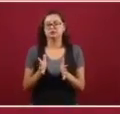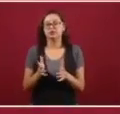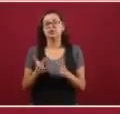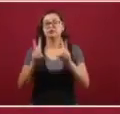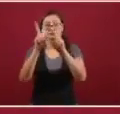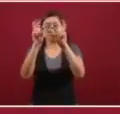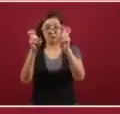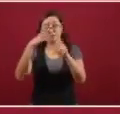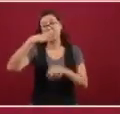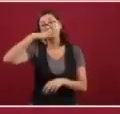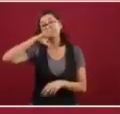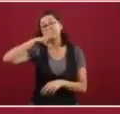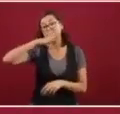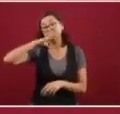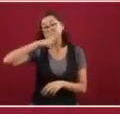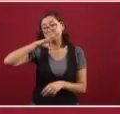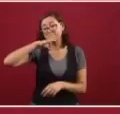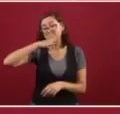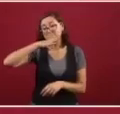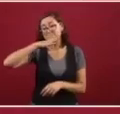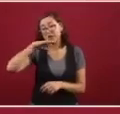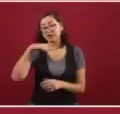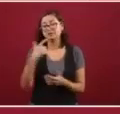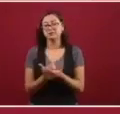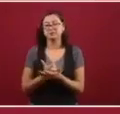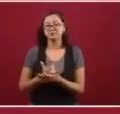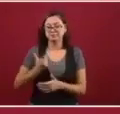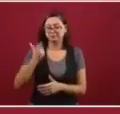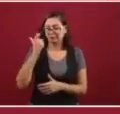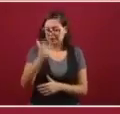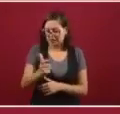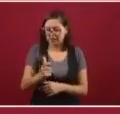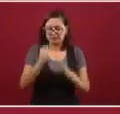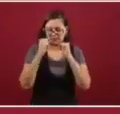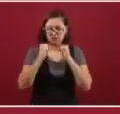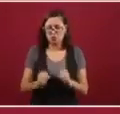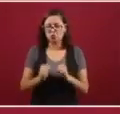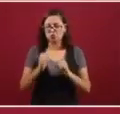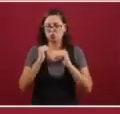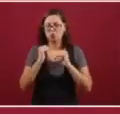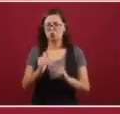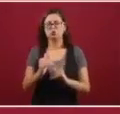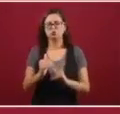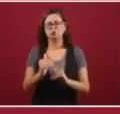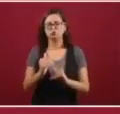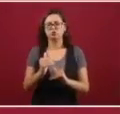maíz se va a pagar un precio de garantía de